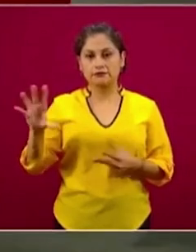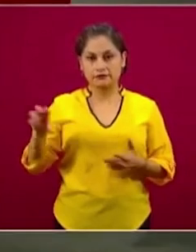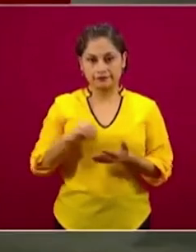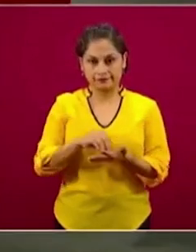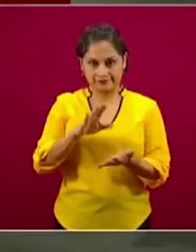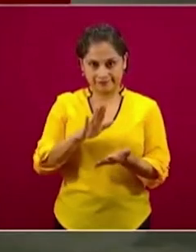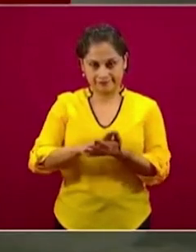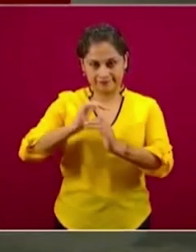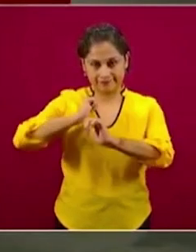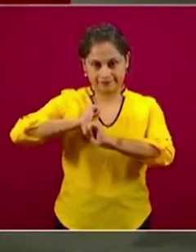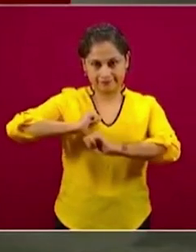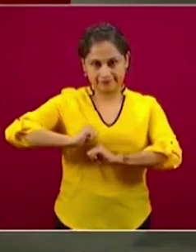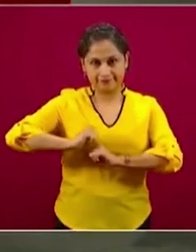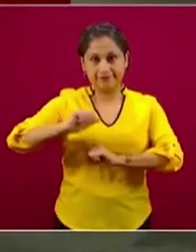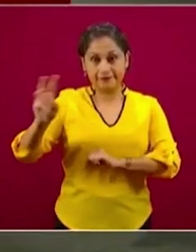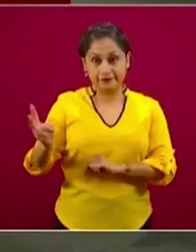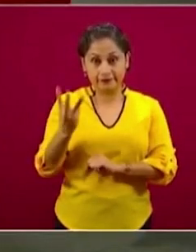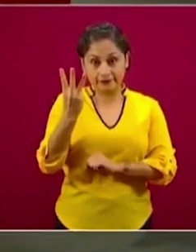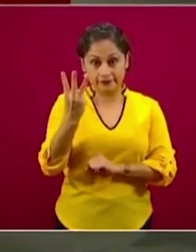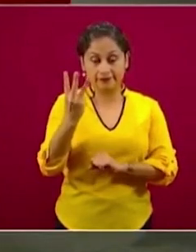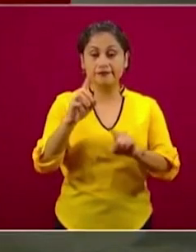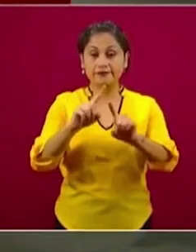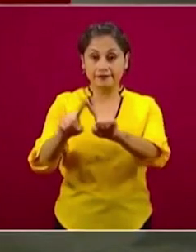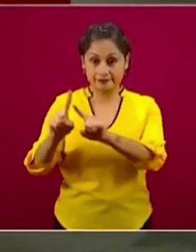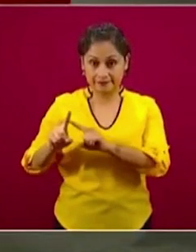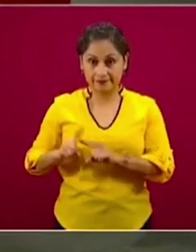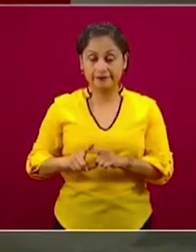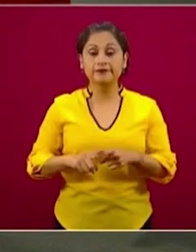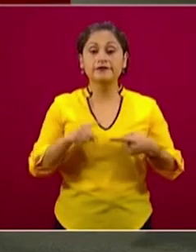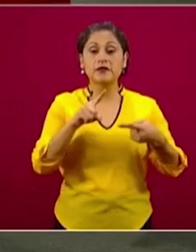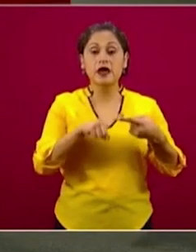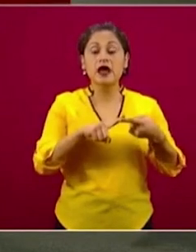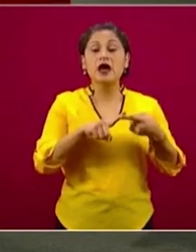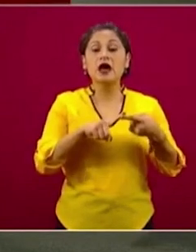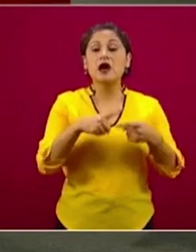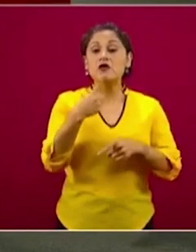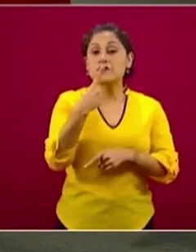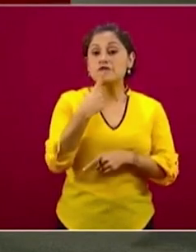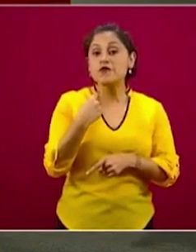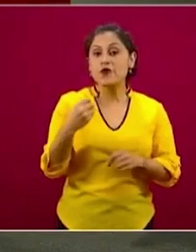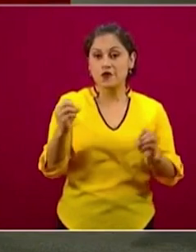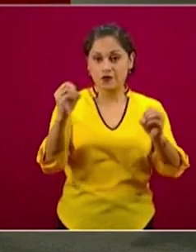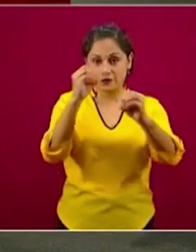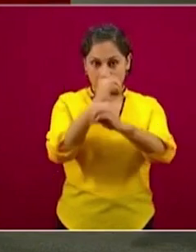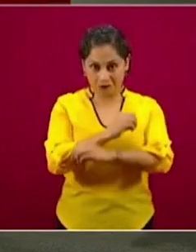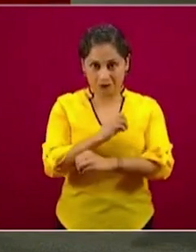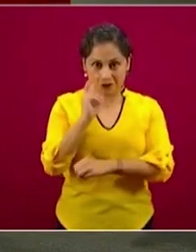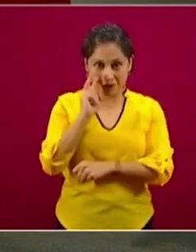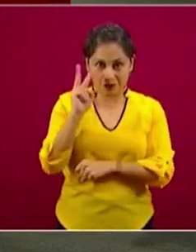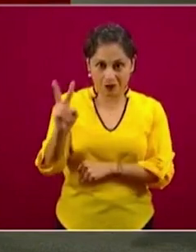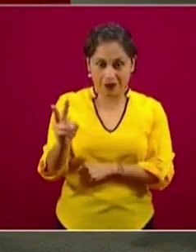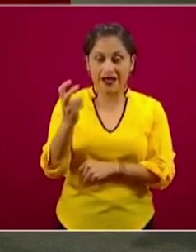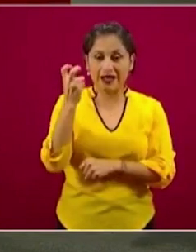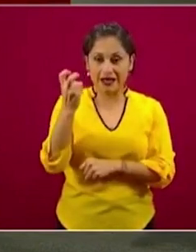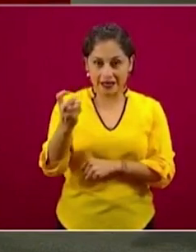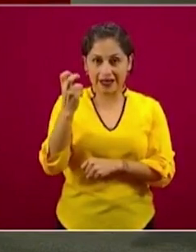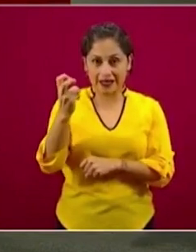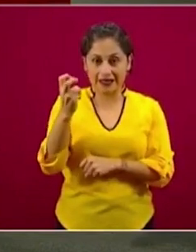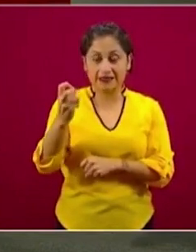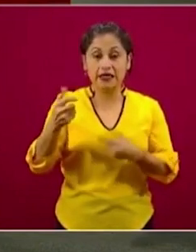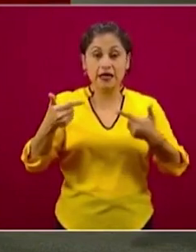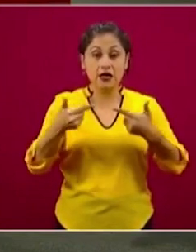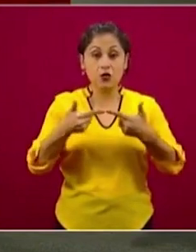línea rojo más oscura es la información de los reportes de movilidad comunitaria de